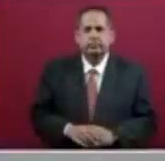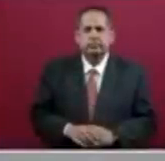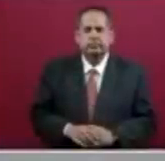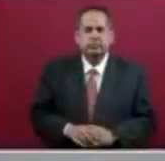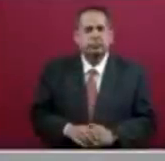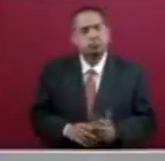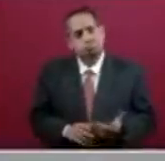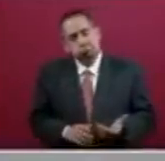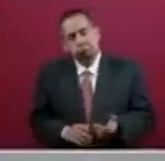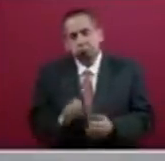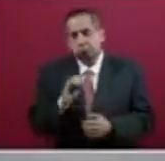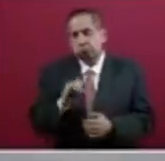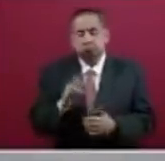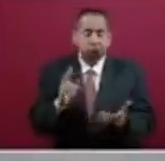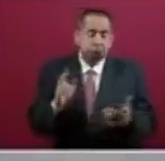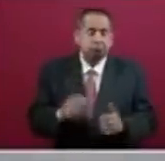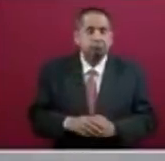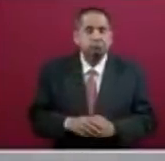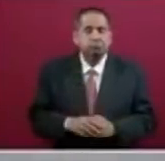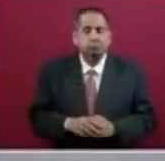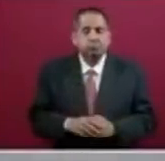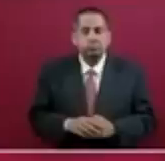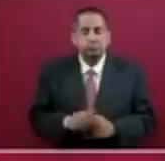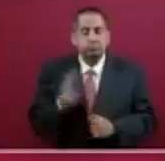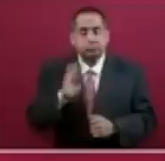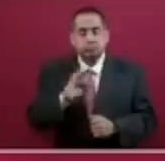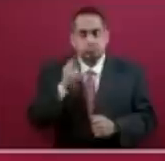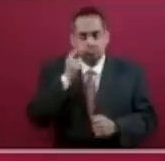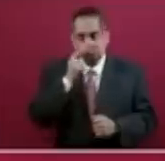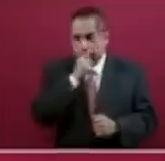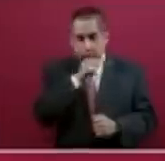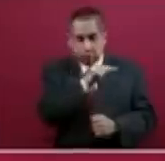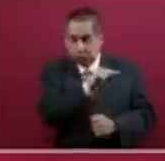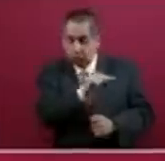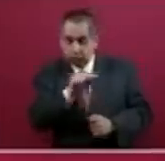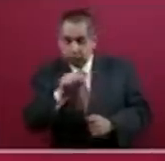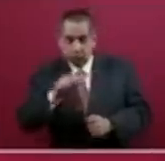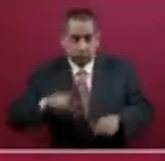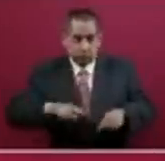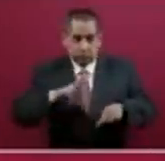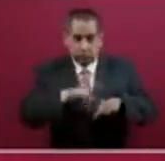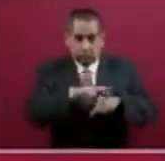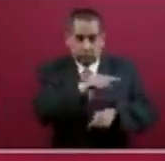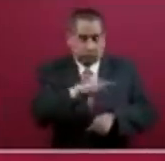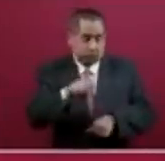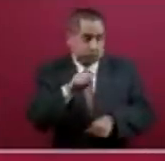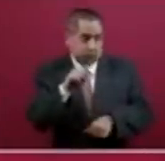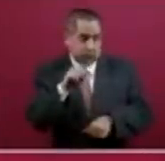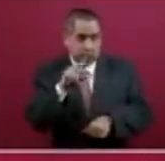Pues sí, pero si ellos no quieren